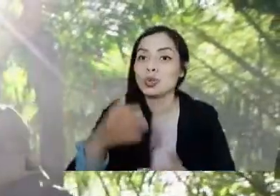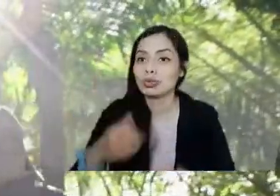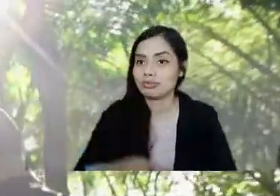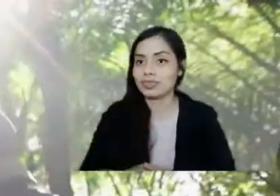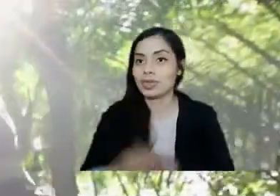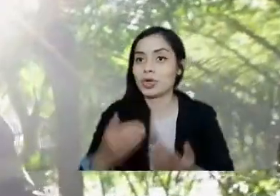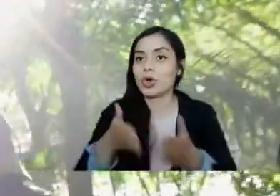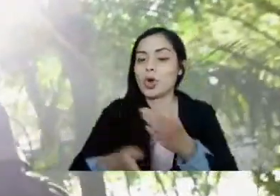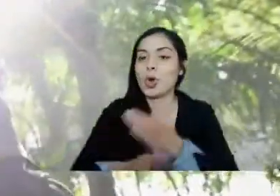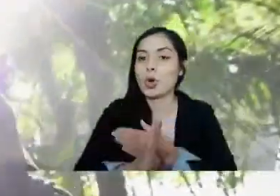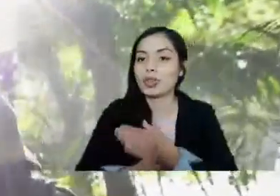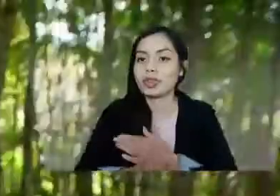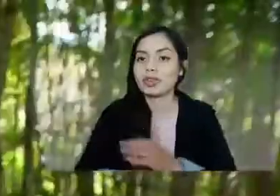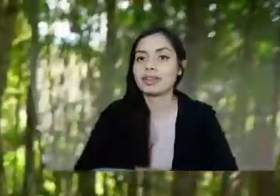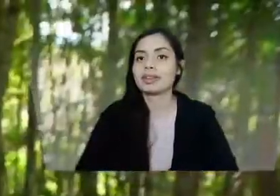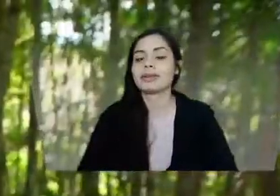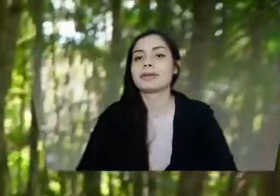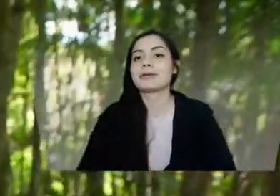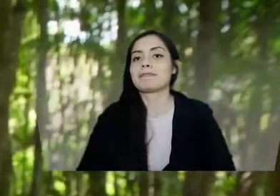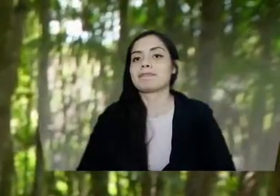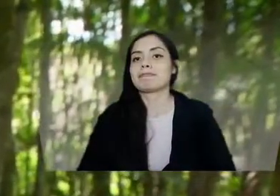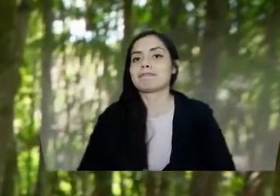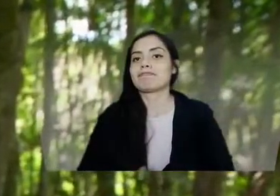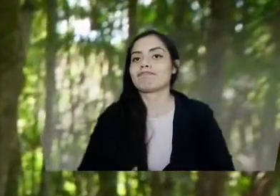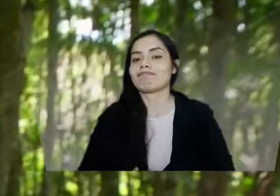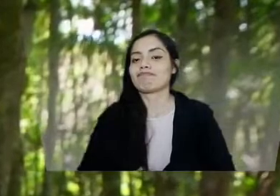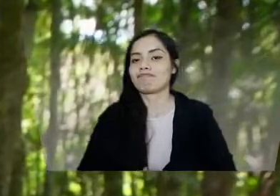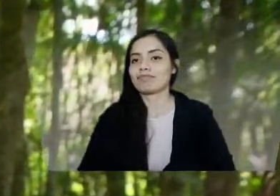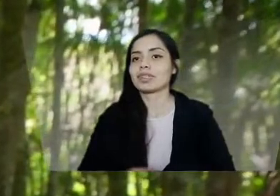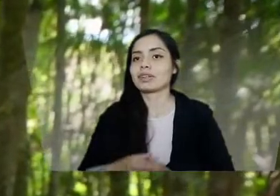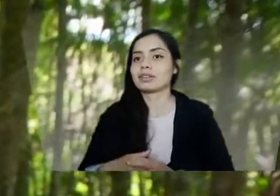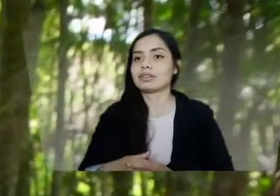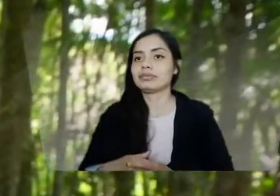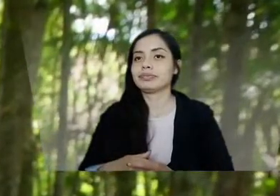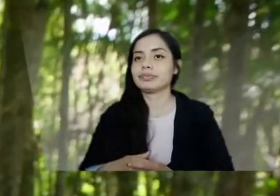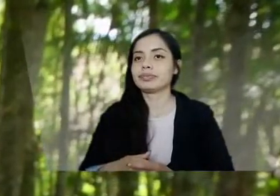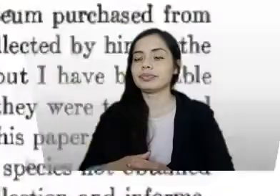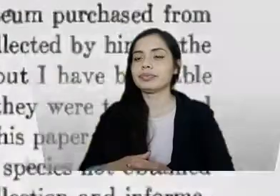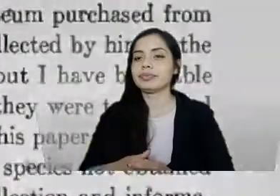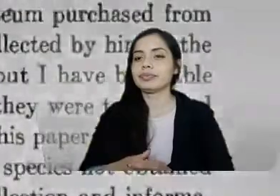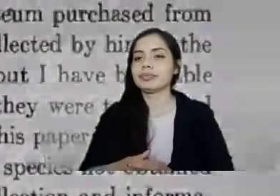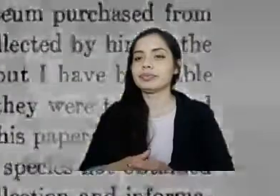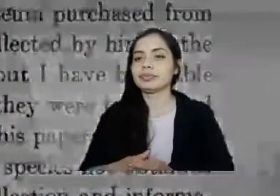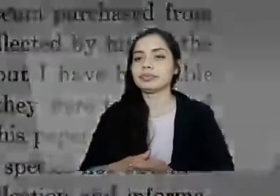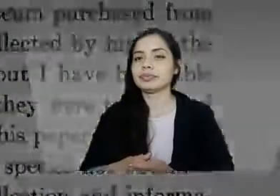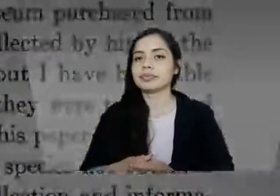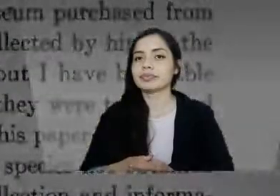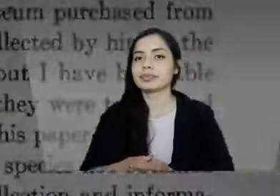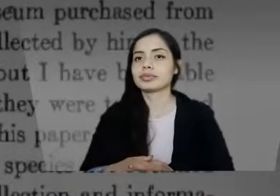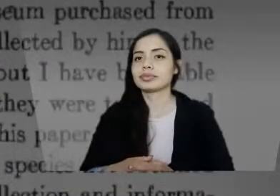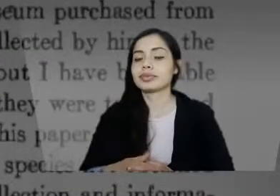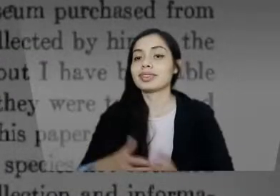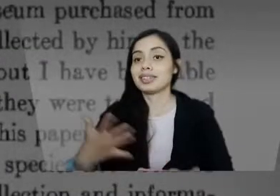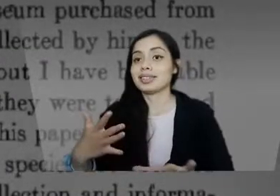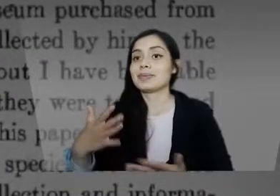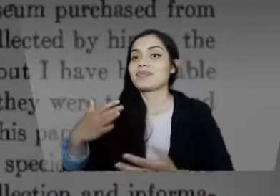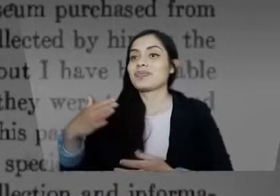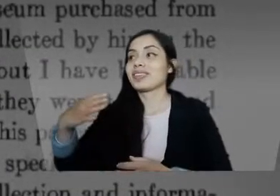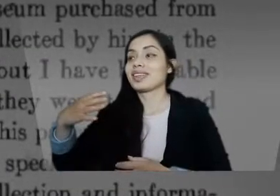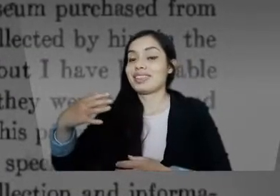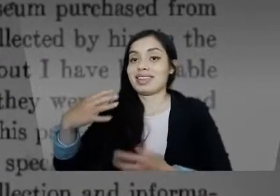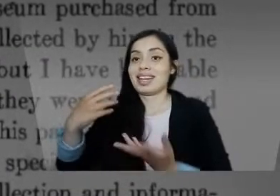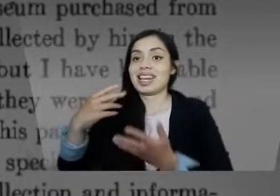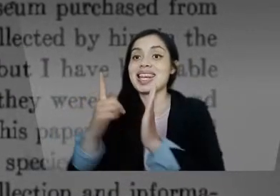en donde describen colecciones importantes en Colombia y ves el nombre de una mujer. La colección de